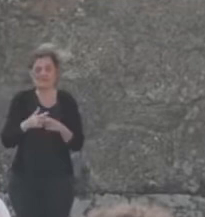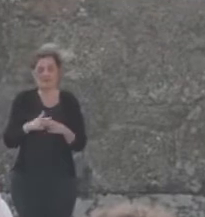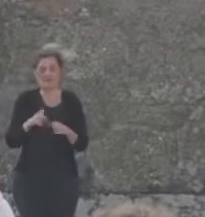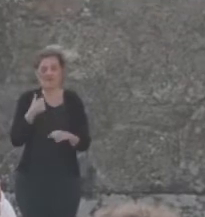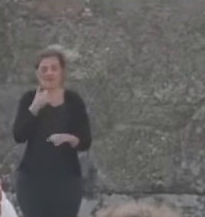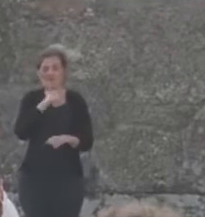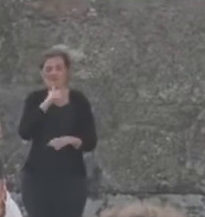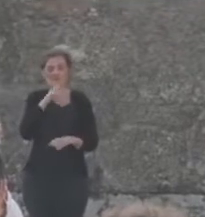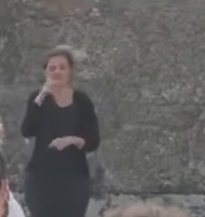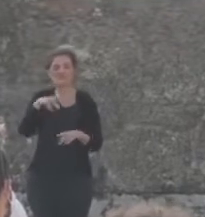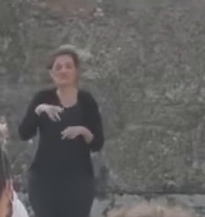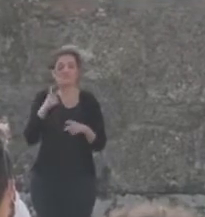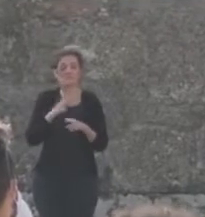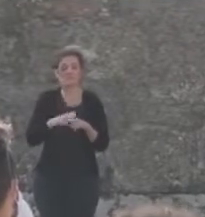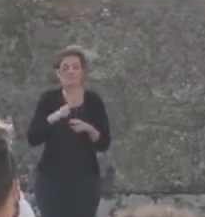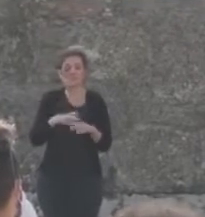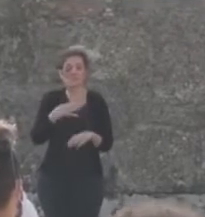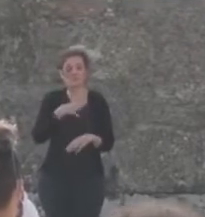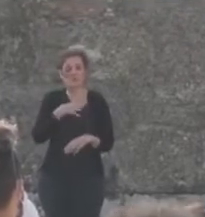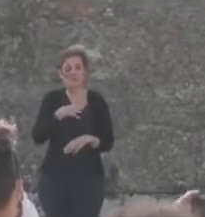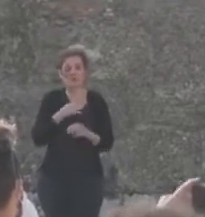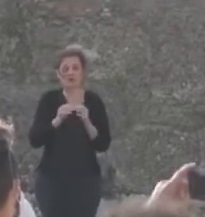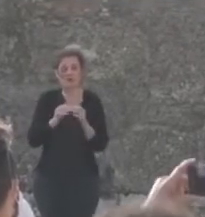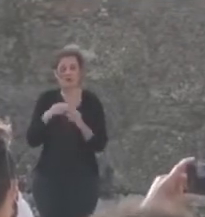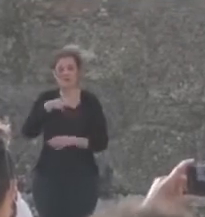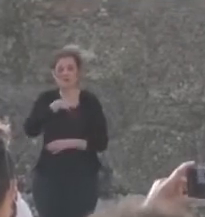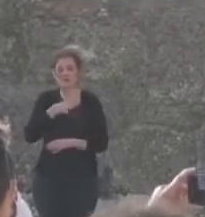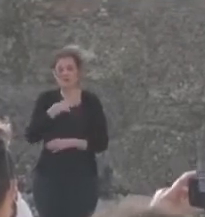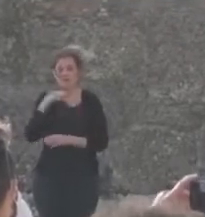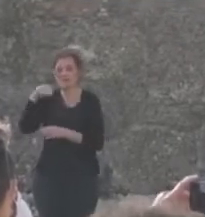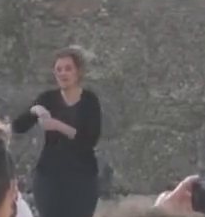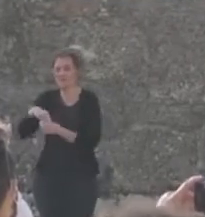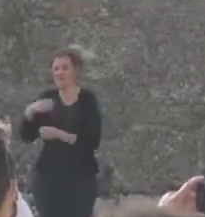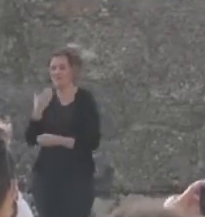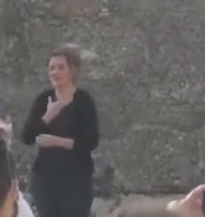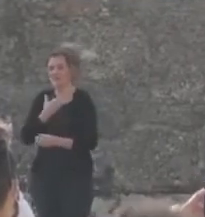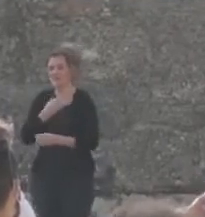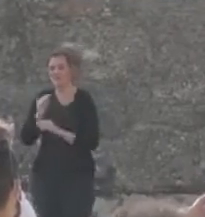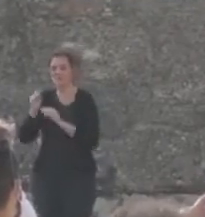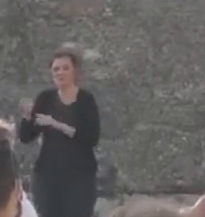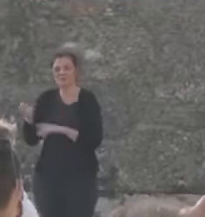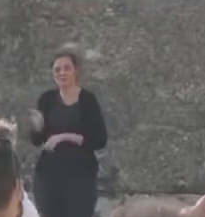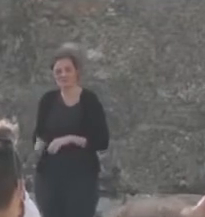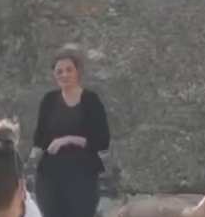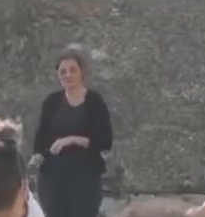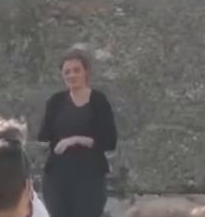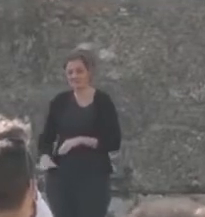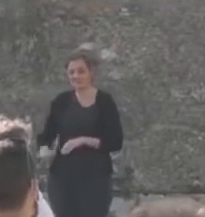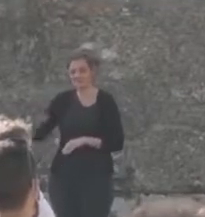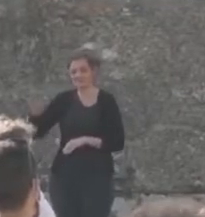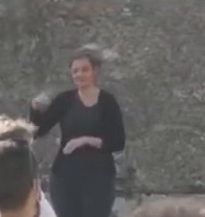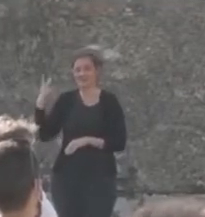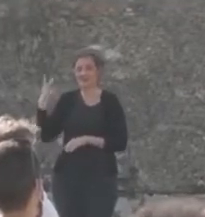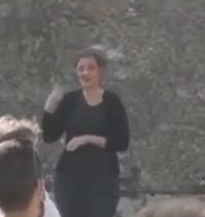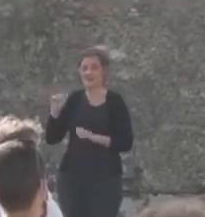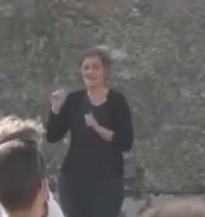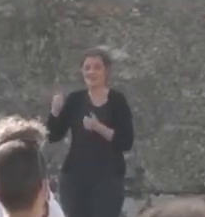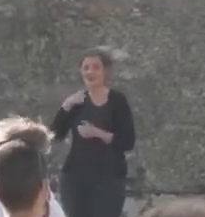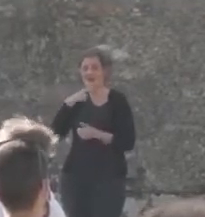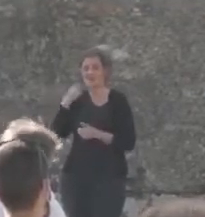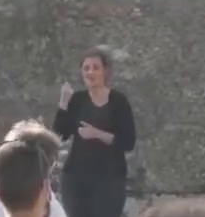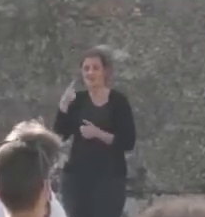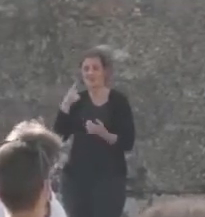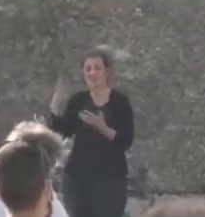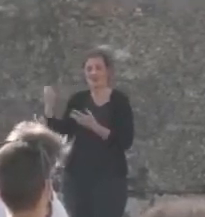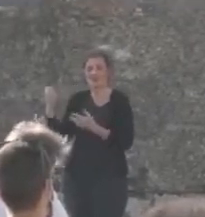e unha taberna, xa que non podía exercer de funcionario no concello, que era a súa profesión dende comezo dos anos 30, porque